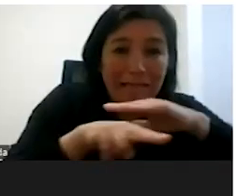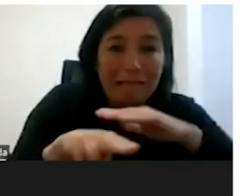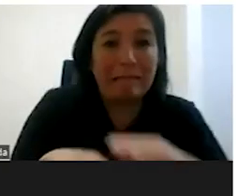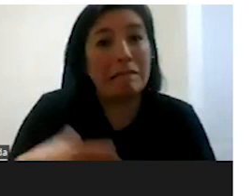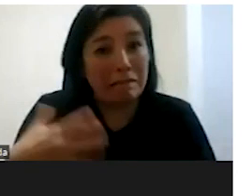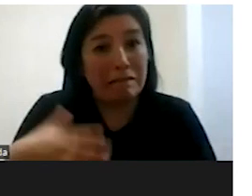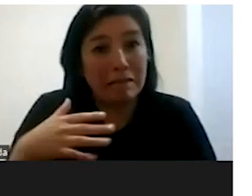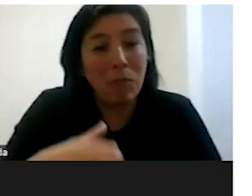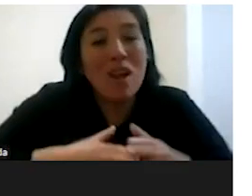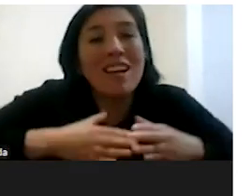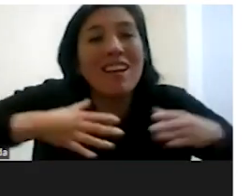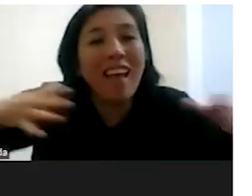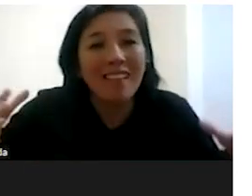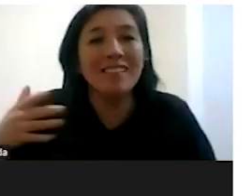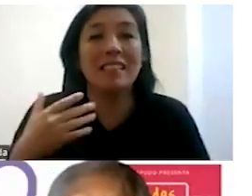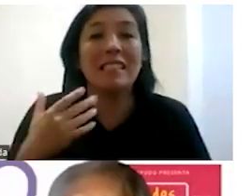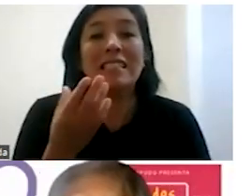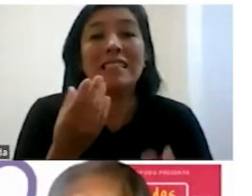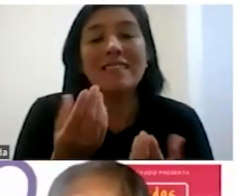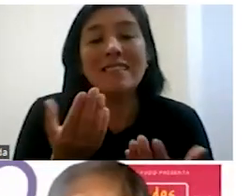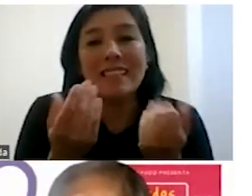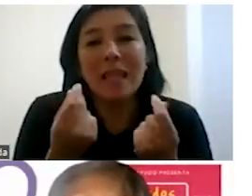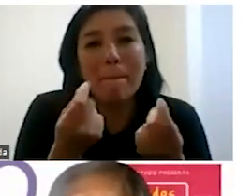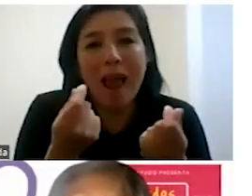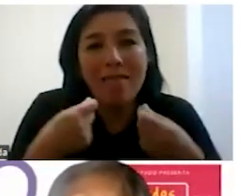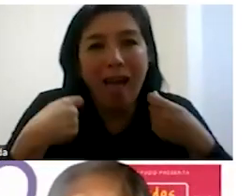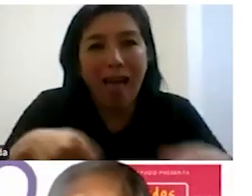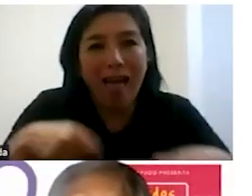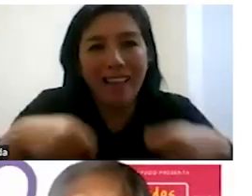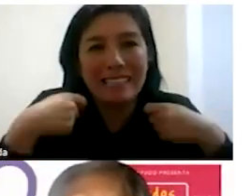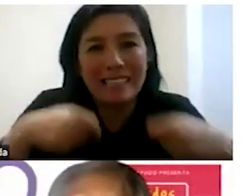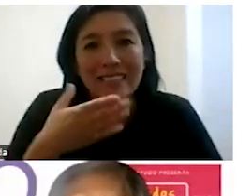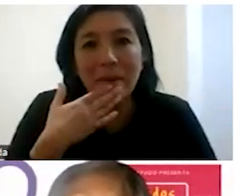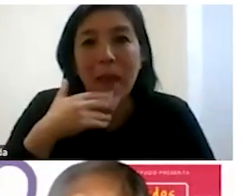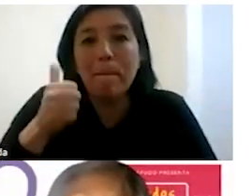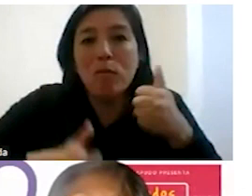inversión, un coste financiero y un coste también de profesionales